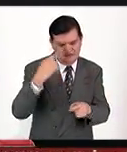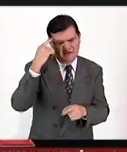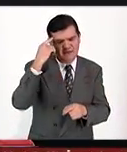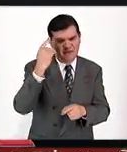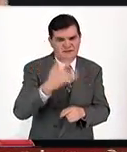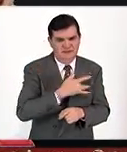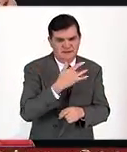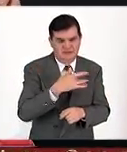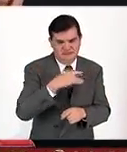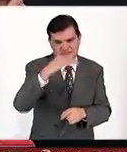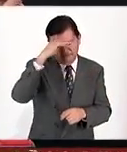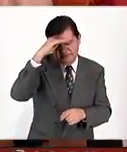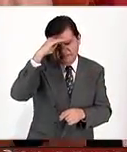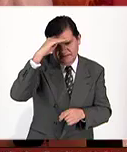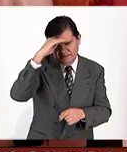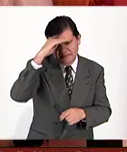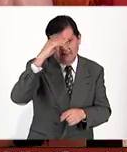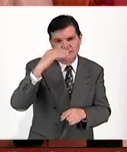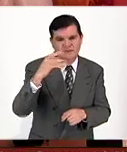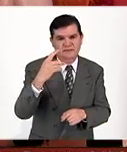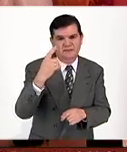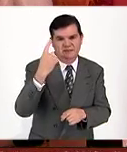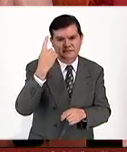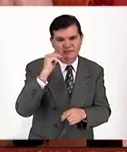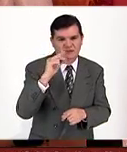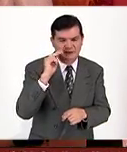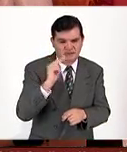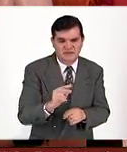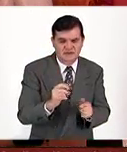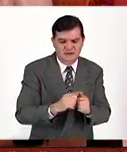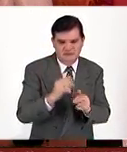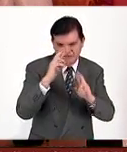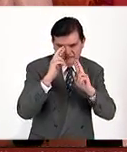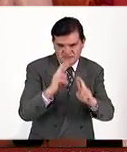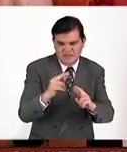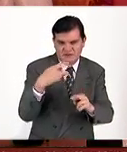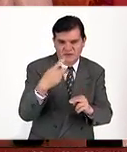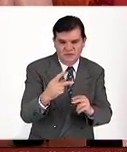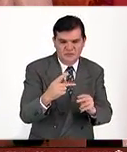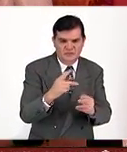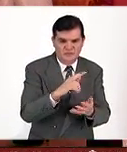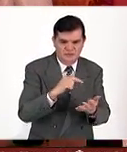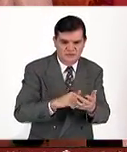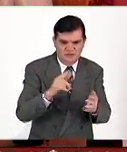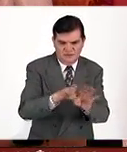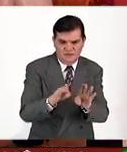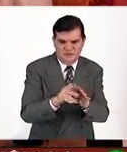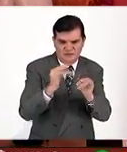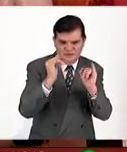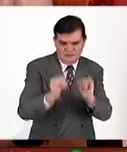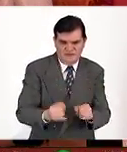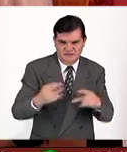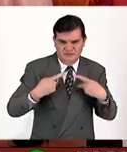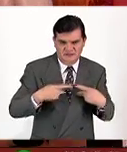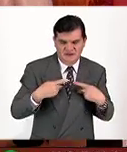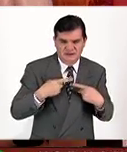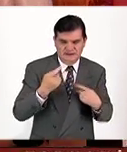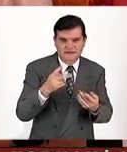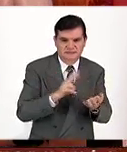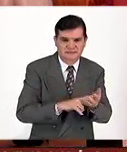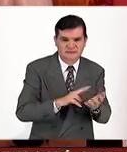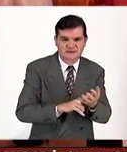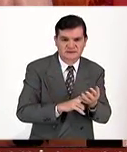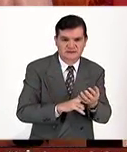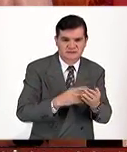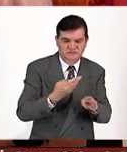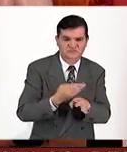criterio para que vea que respetar tus propiedades, respetarte a ti como persona es válido. Es